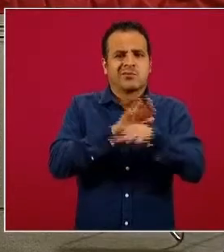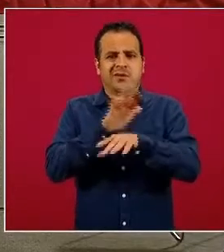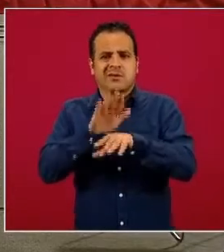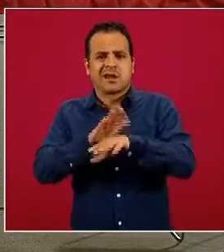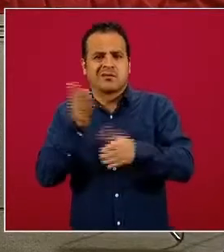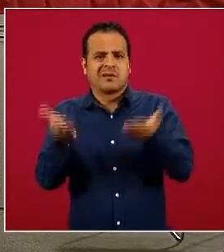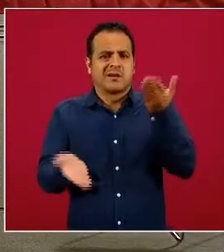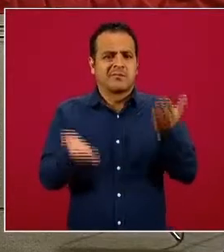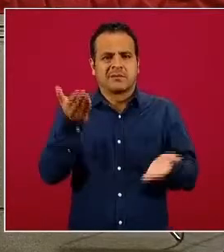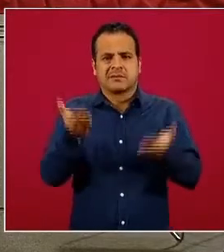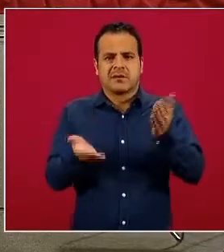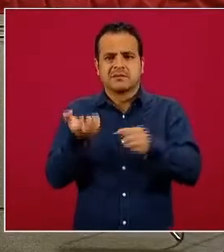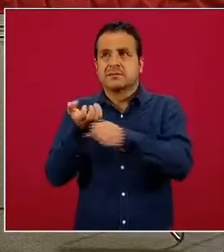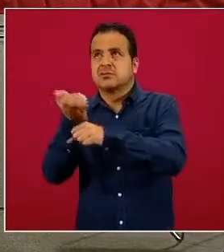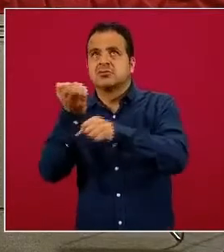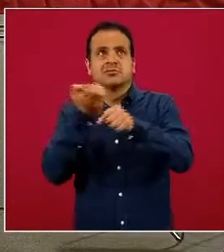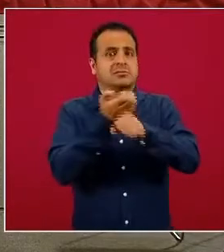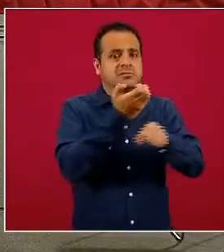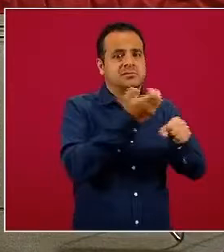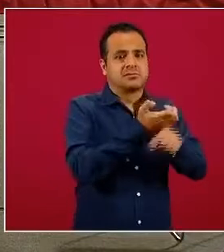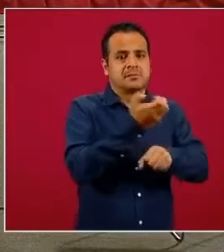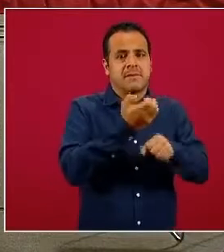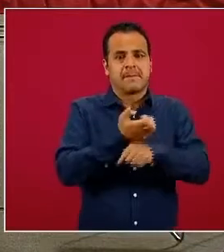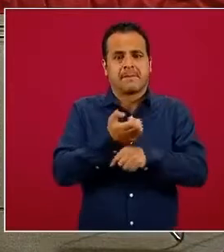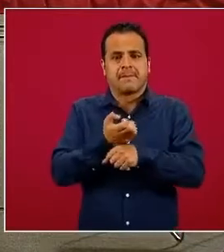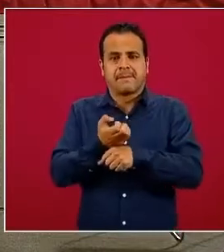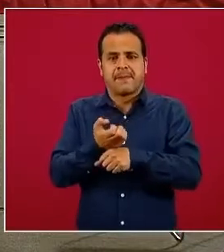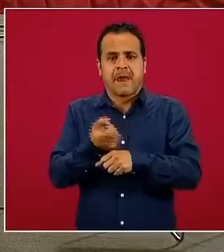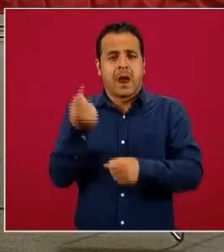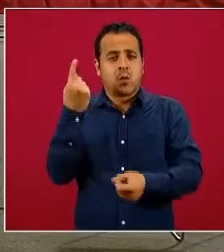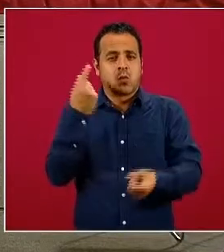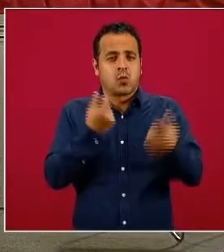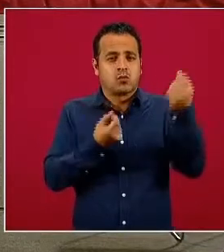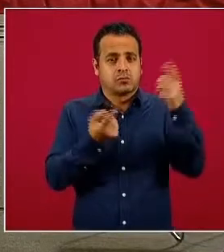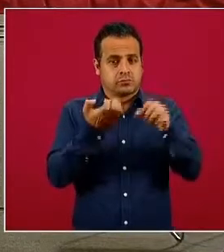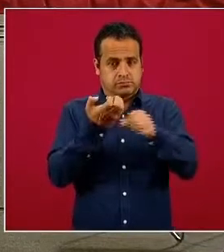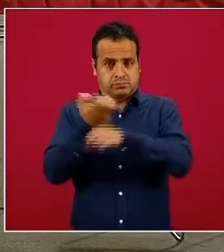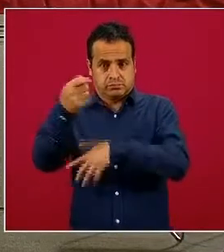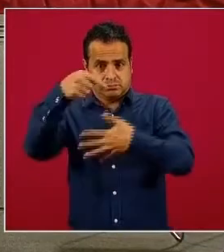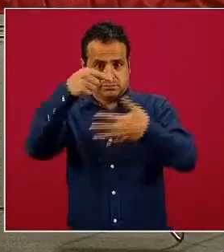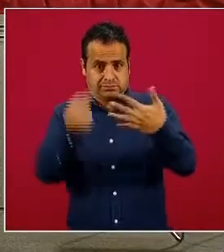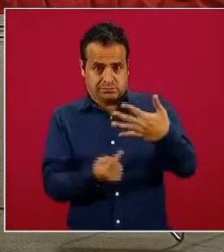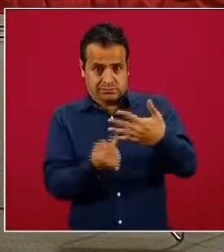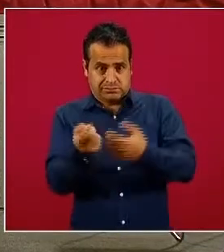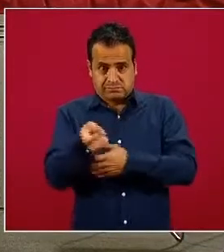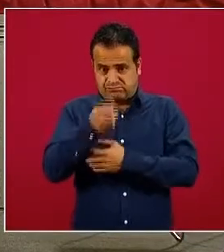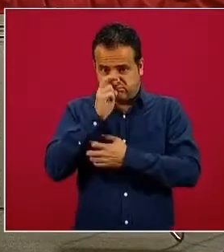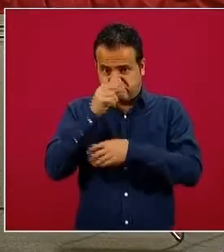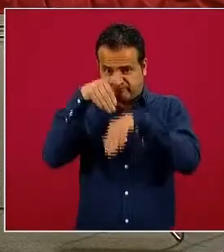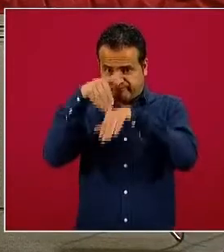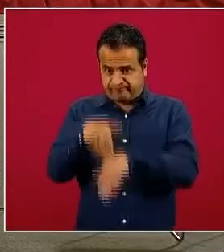un apego más estricto a las medidas de confinamiento han tenido una